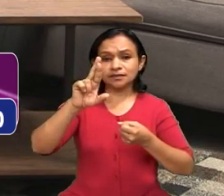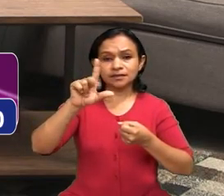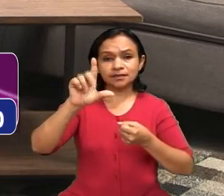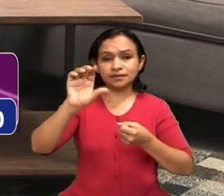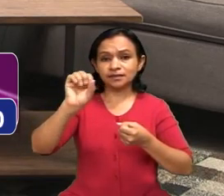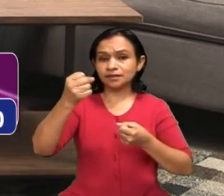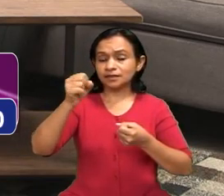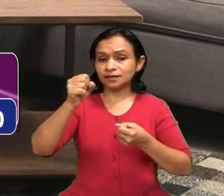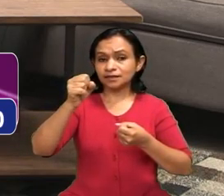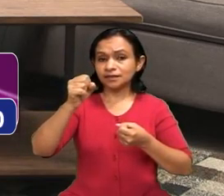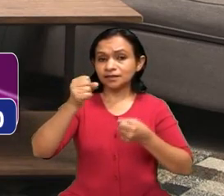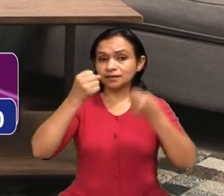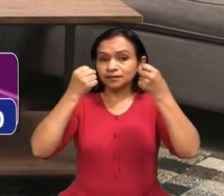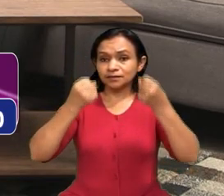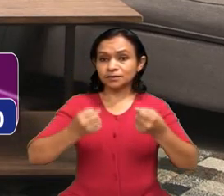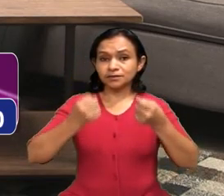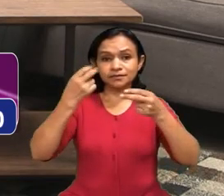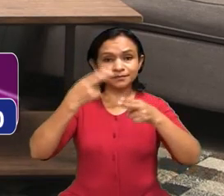Bills,